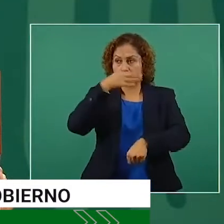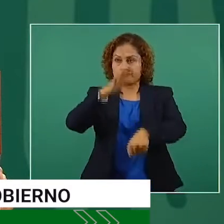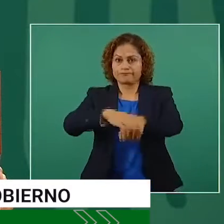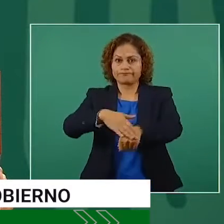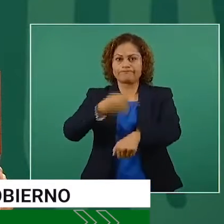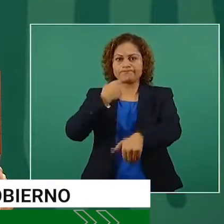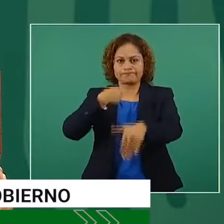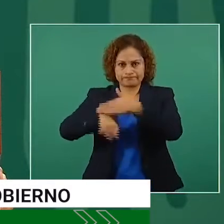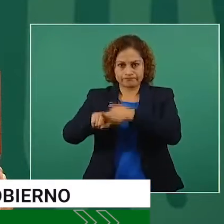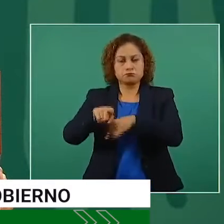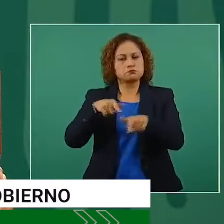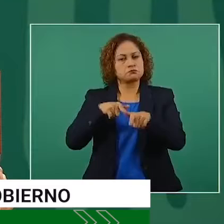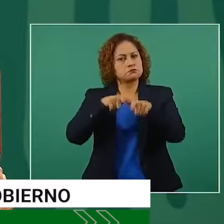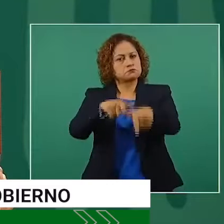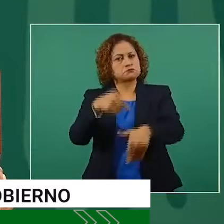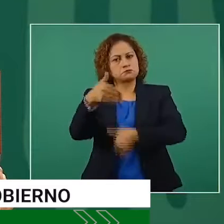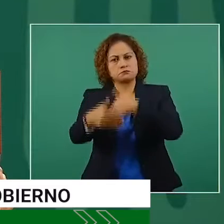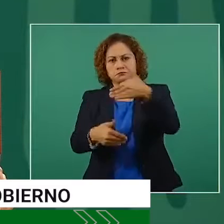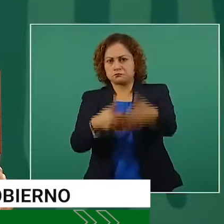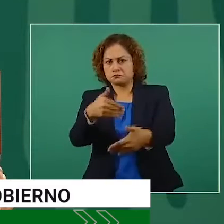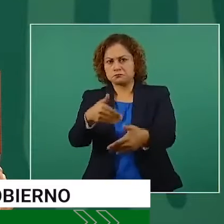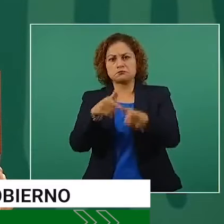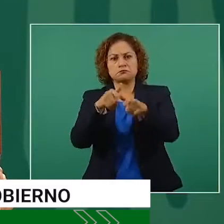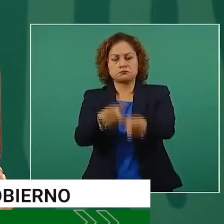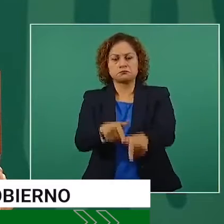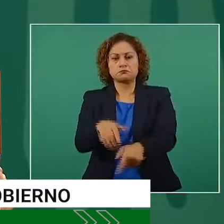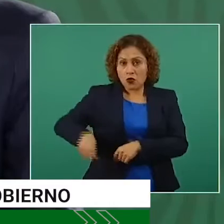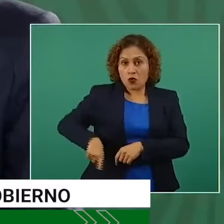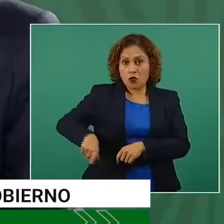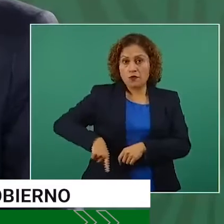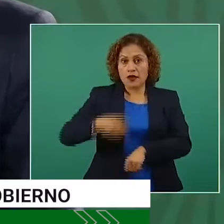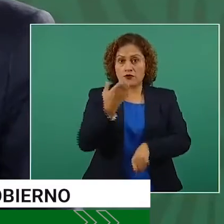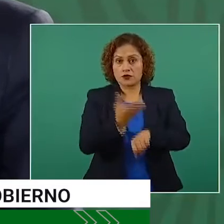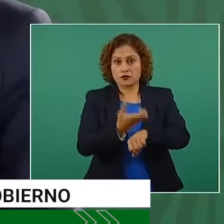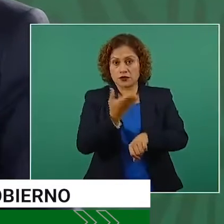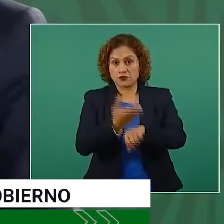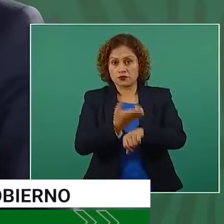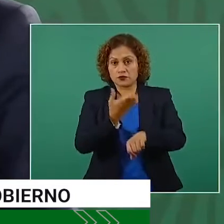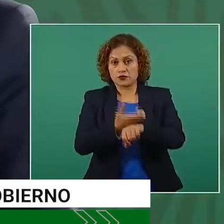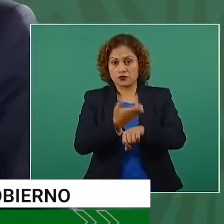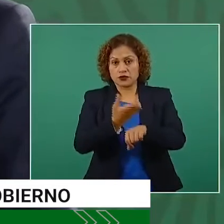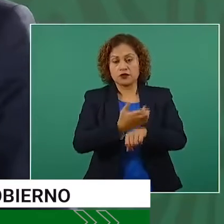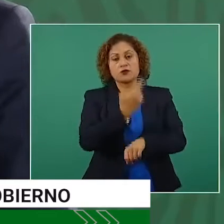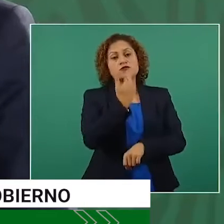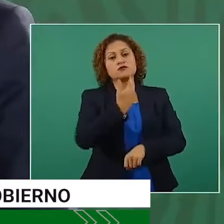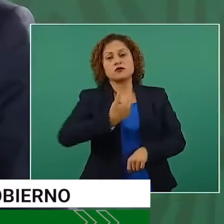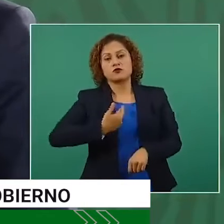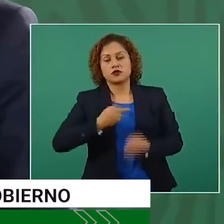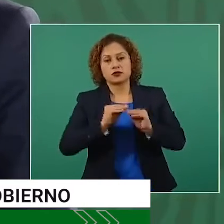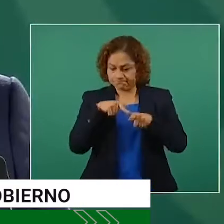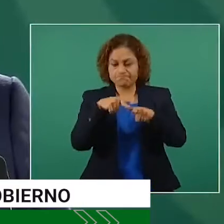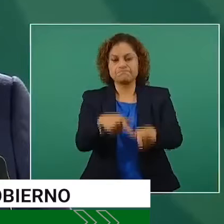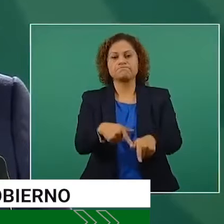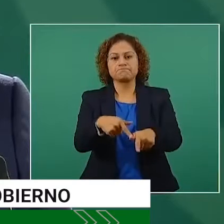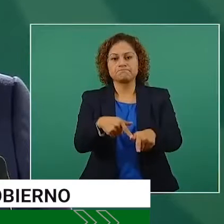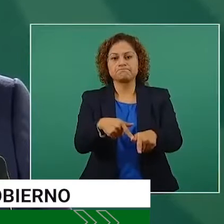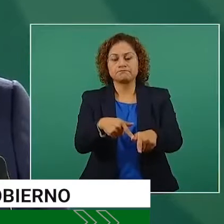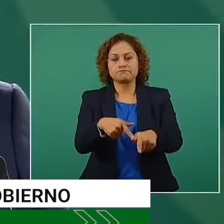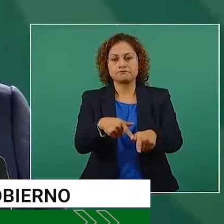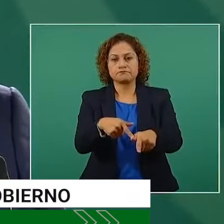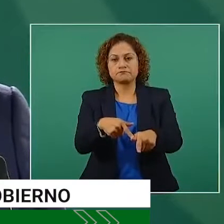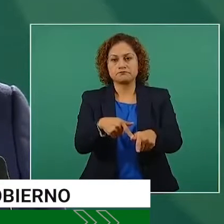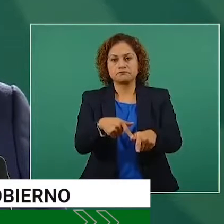denunciando hasta que el gobierno de Estados Unidos nos dé una respuesta clara del por